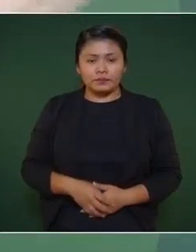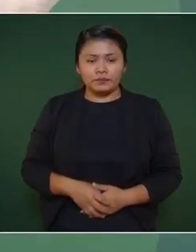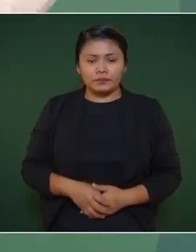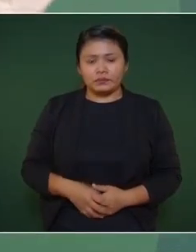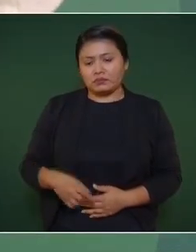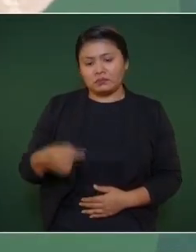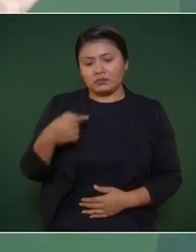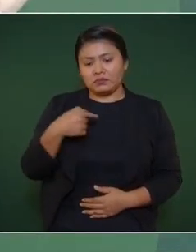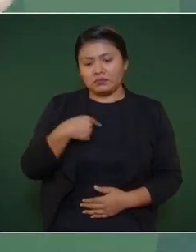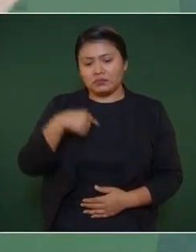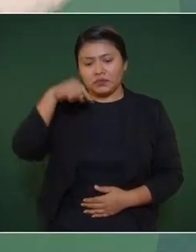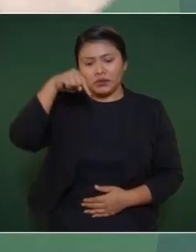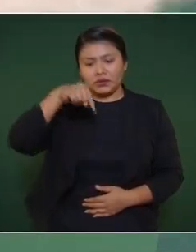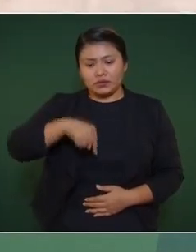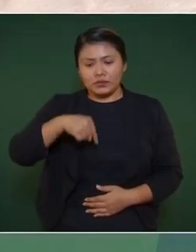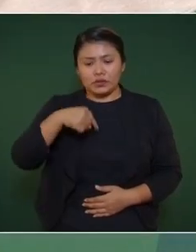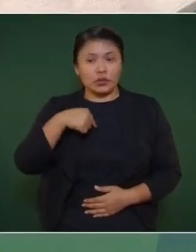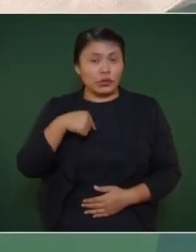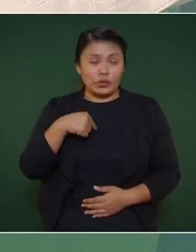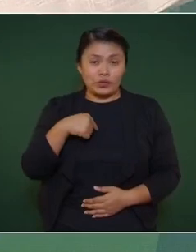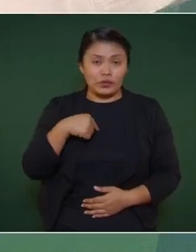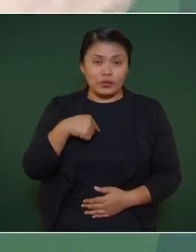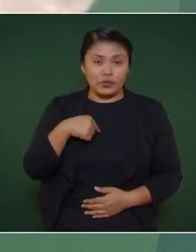pues yo no le voy a desear,